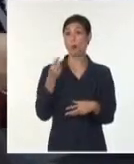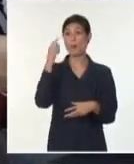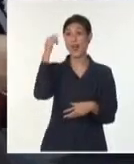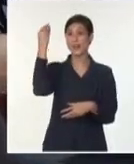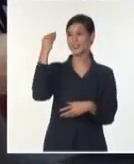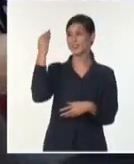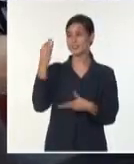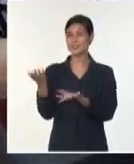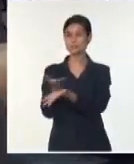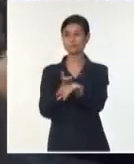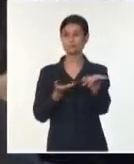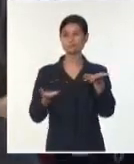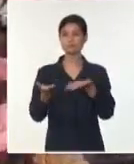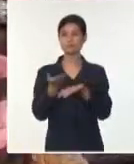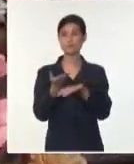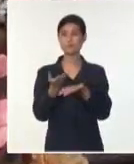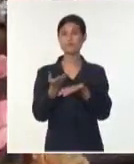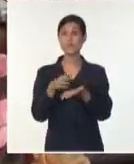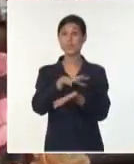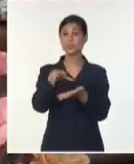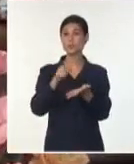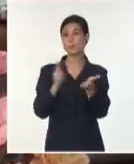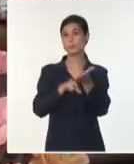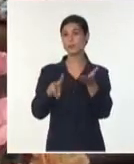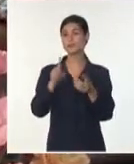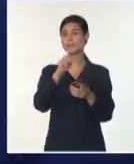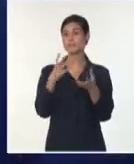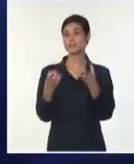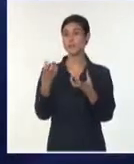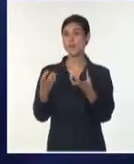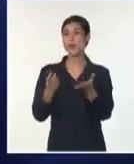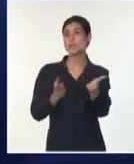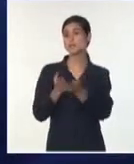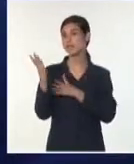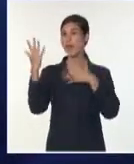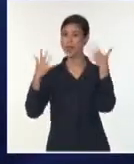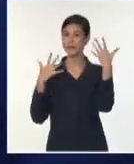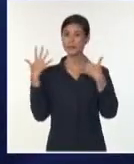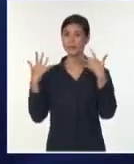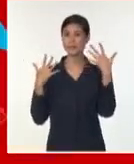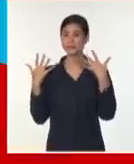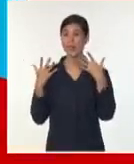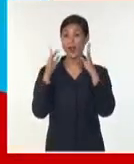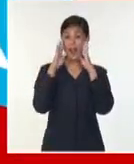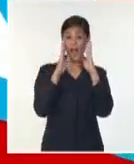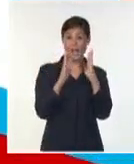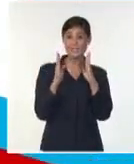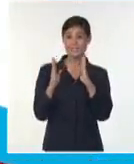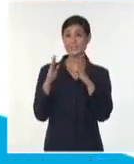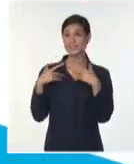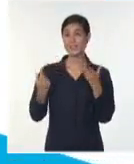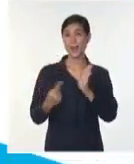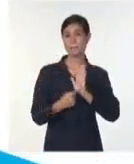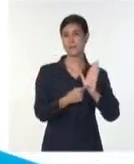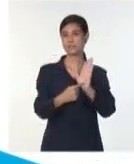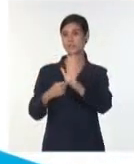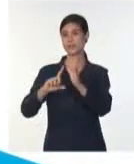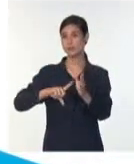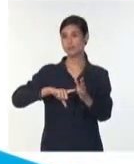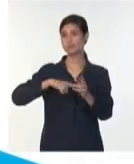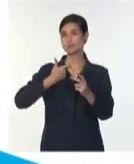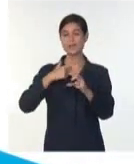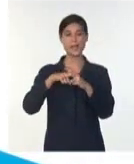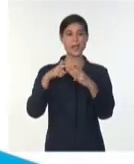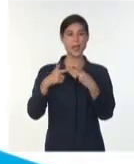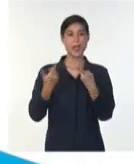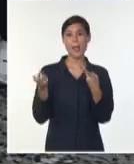En Cienfuegos, el Consejo Nacional del HS extenderá sus actividades a comunidades del Escambray con presentaciones artísticas, visita a la sede